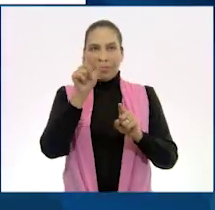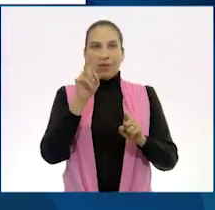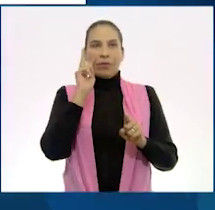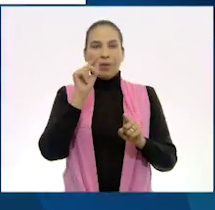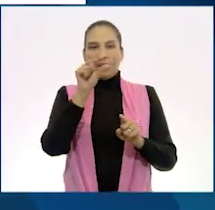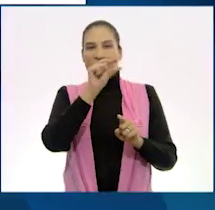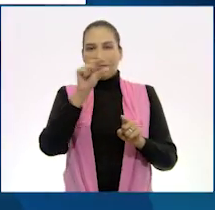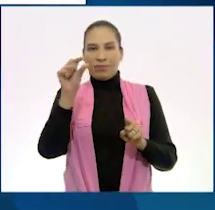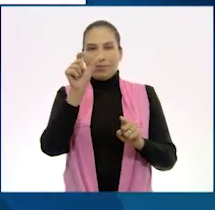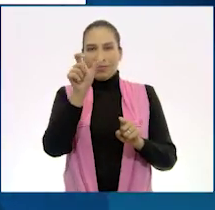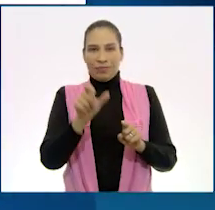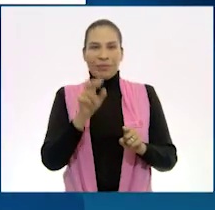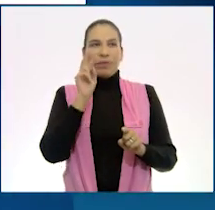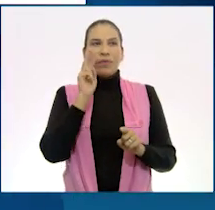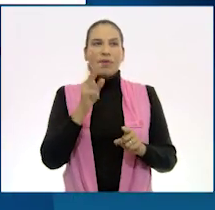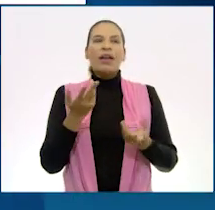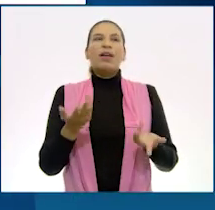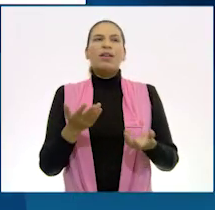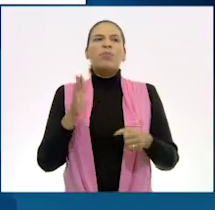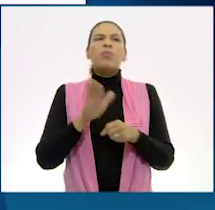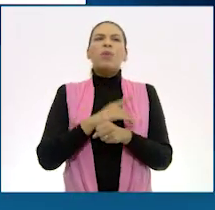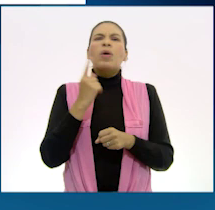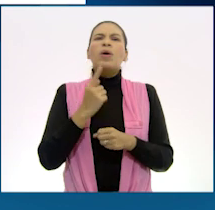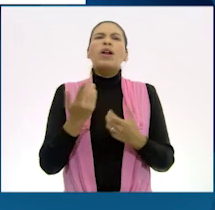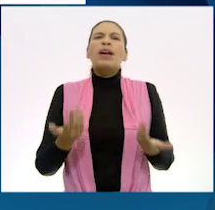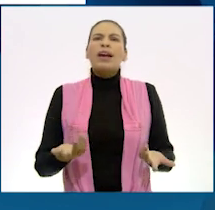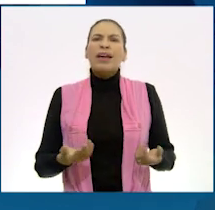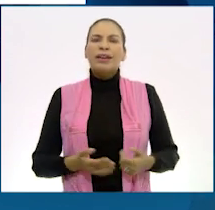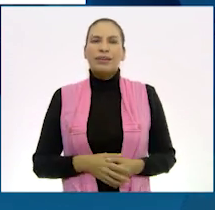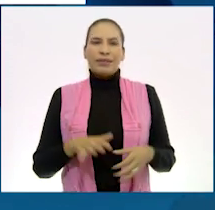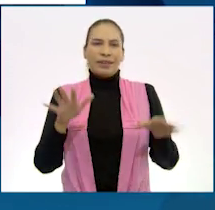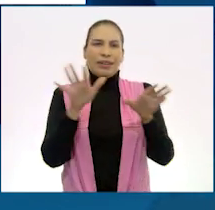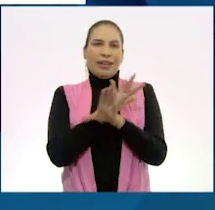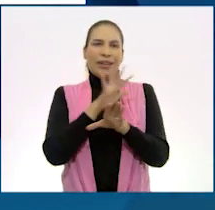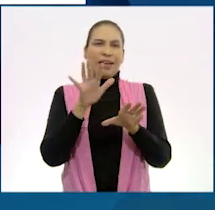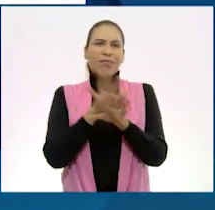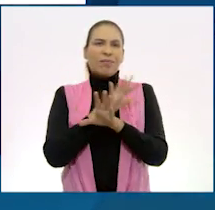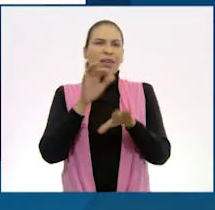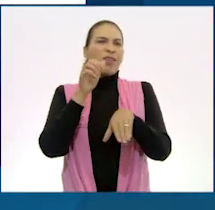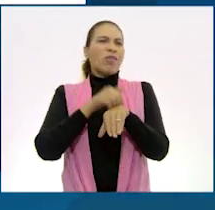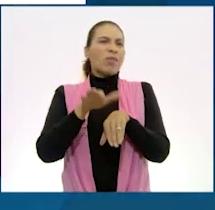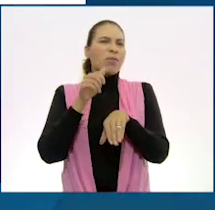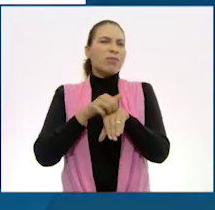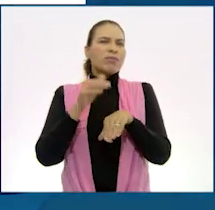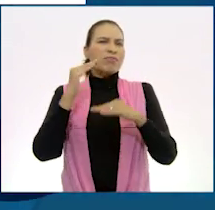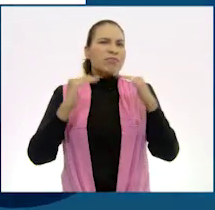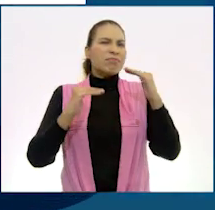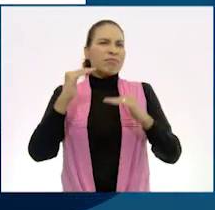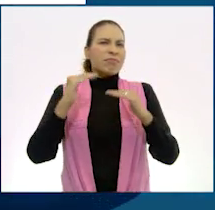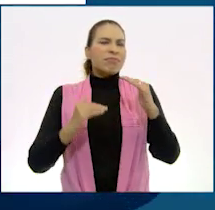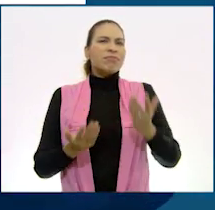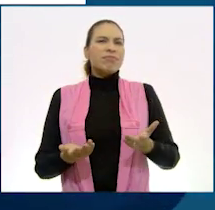esta fila, sigan el por qué cambian los valores.